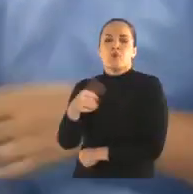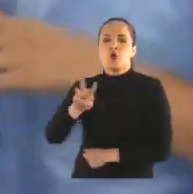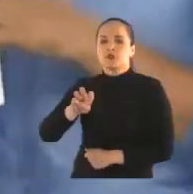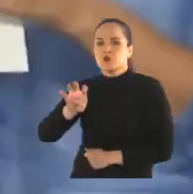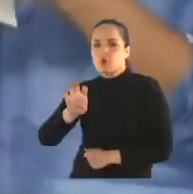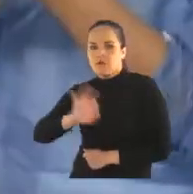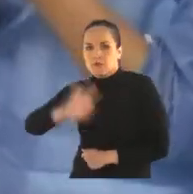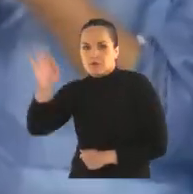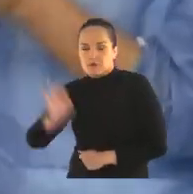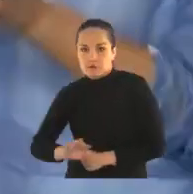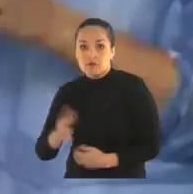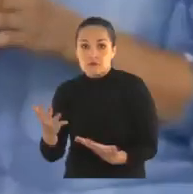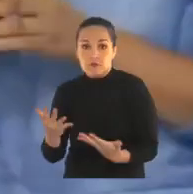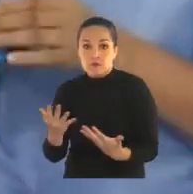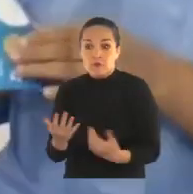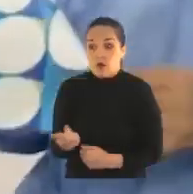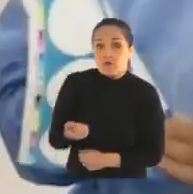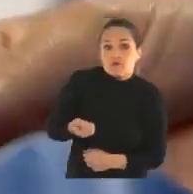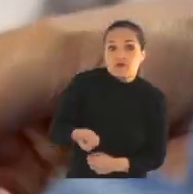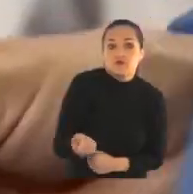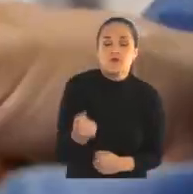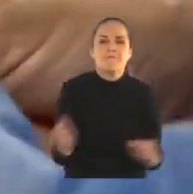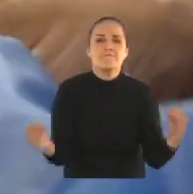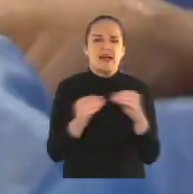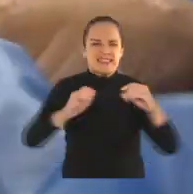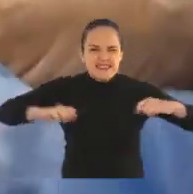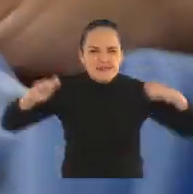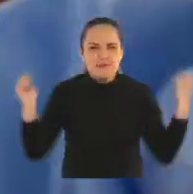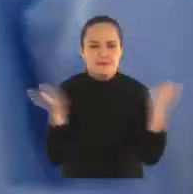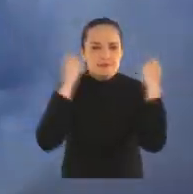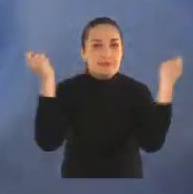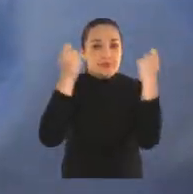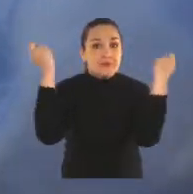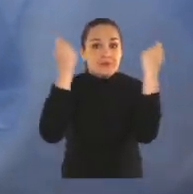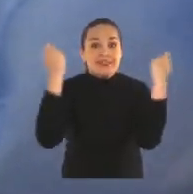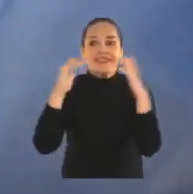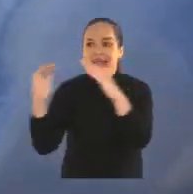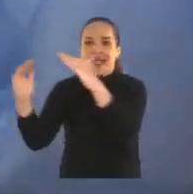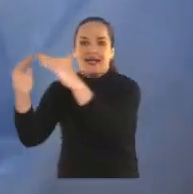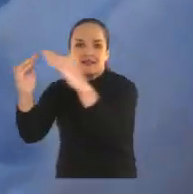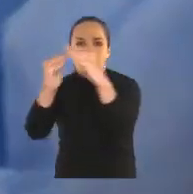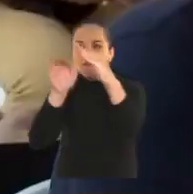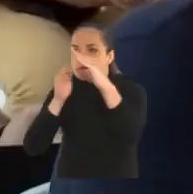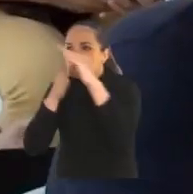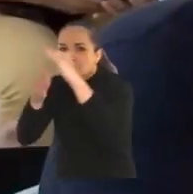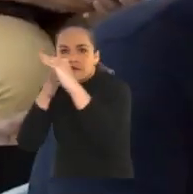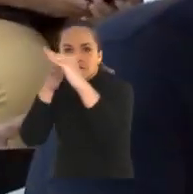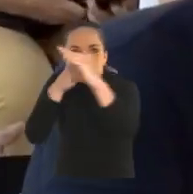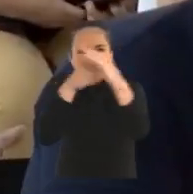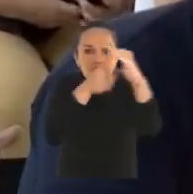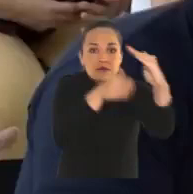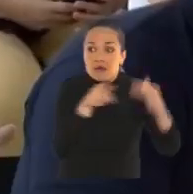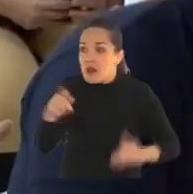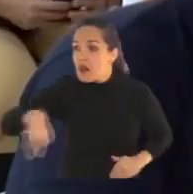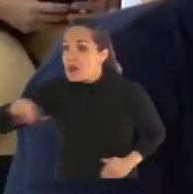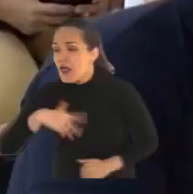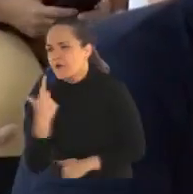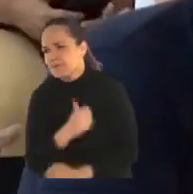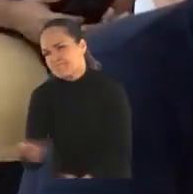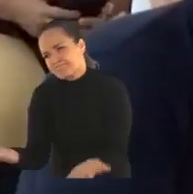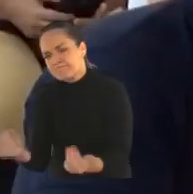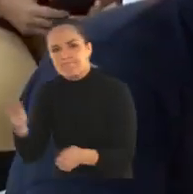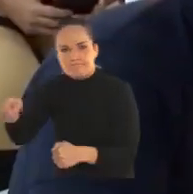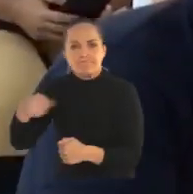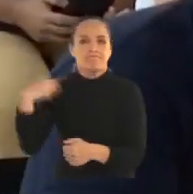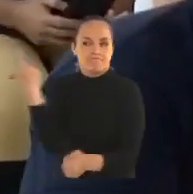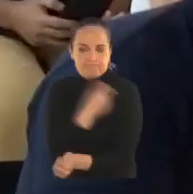su población en los últimos días iniciaron una ambiciosa campaña con la que casa casa van buscando a todos esos ciudadanos que aún no han sido vacunados para